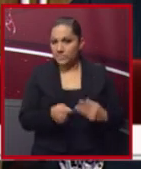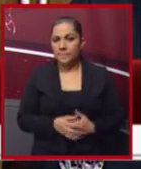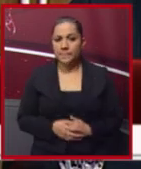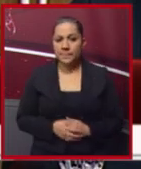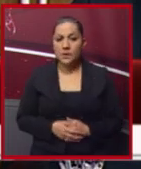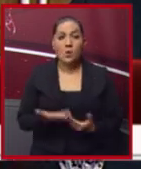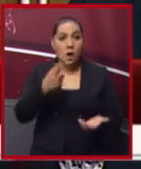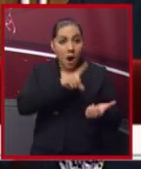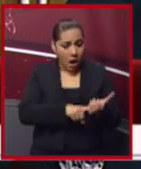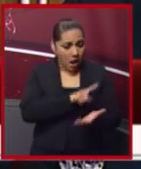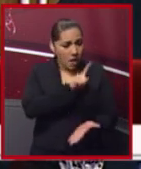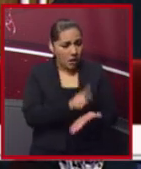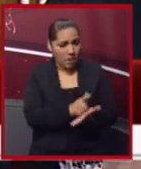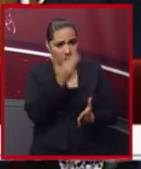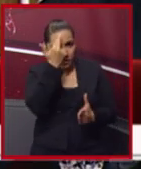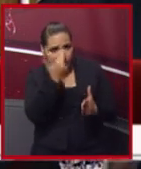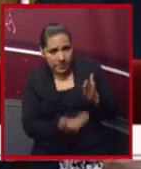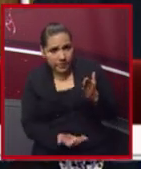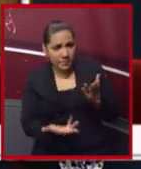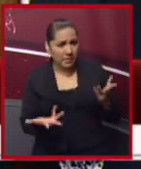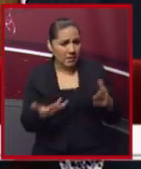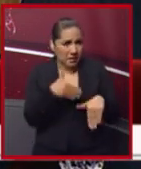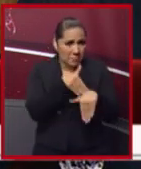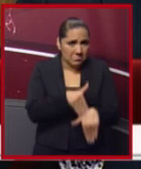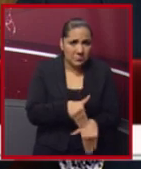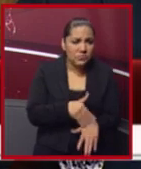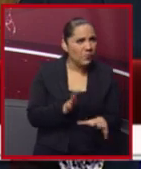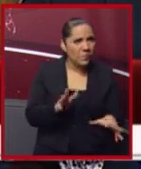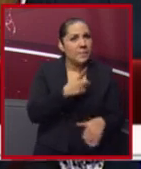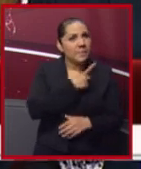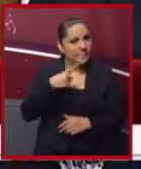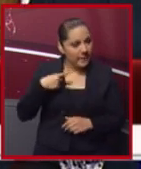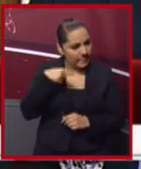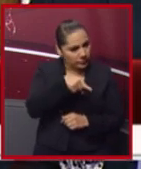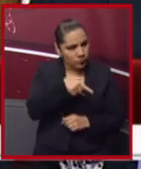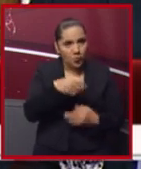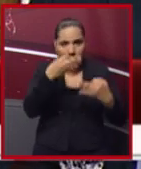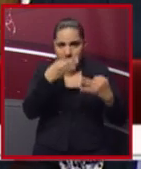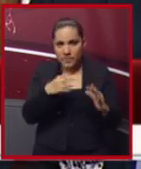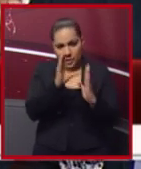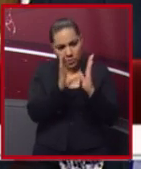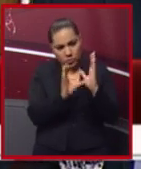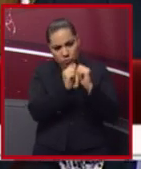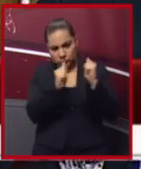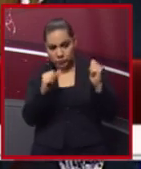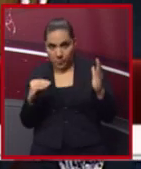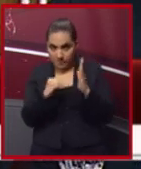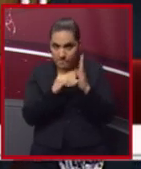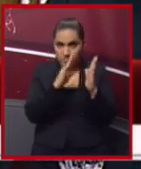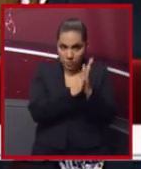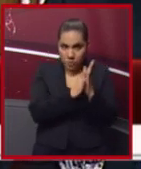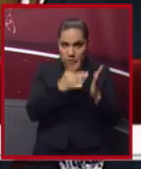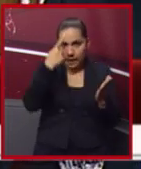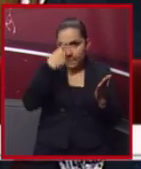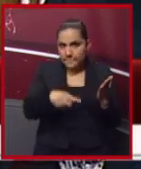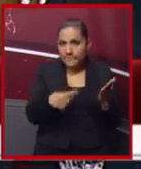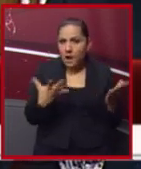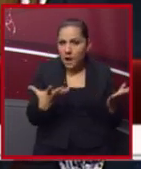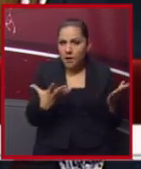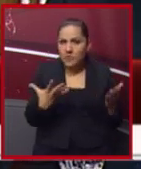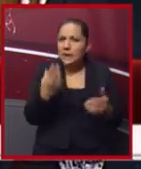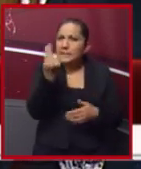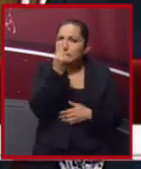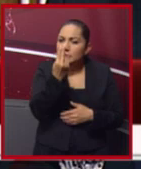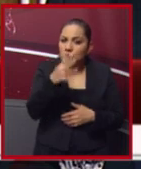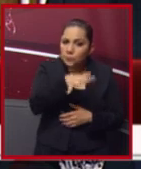poniendo en la Constitución que un delito es grave, cuando lo que tenemos que hacer es fortalecer todo el sistema